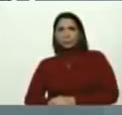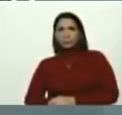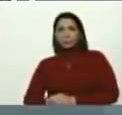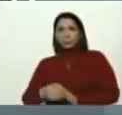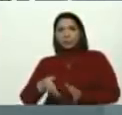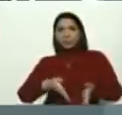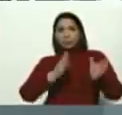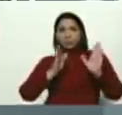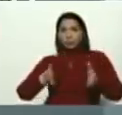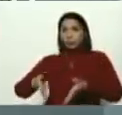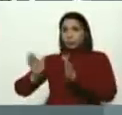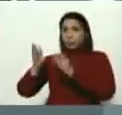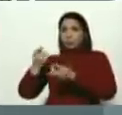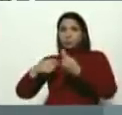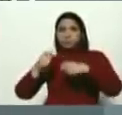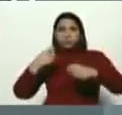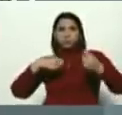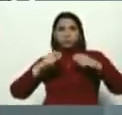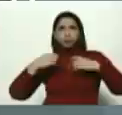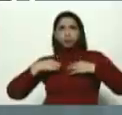centros comerciales.